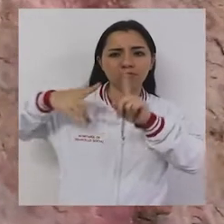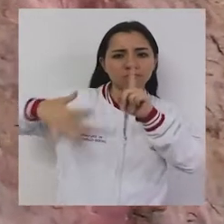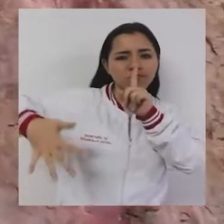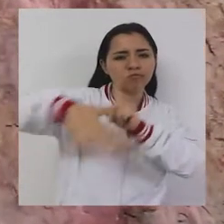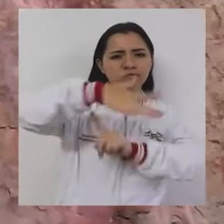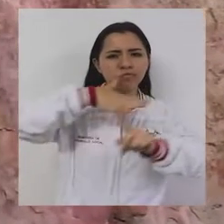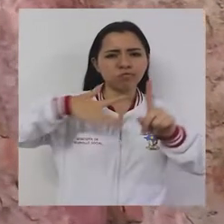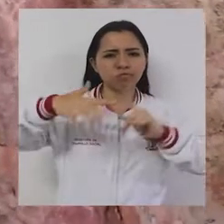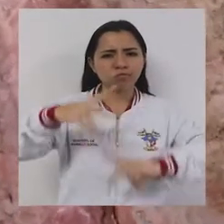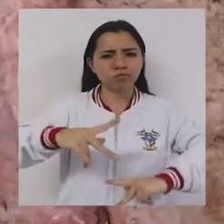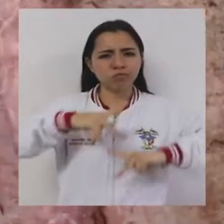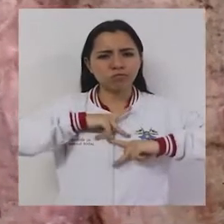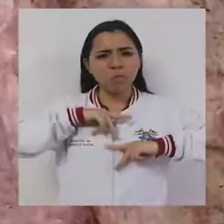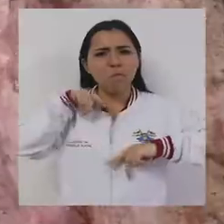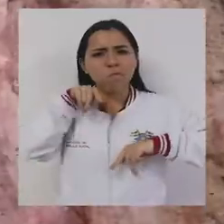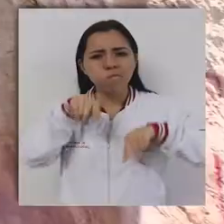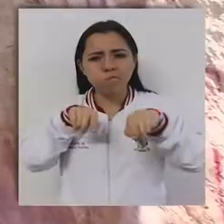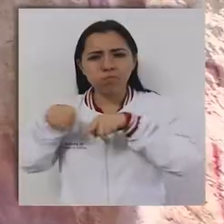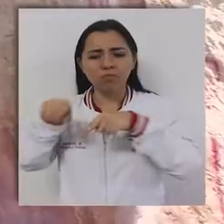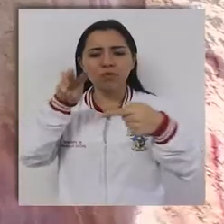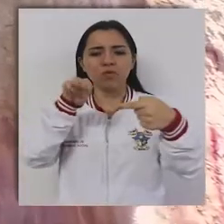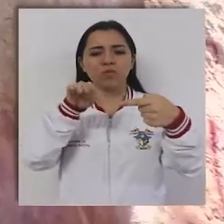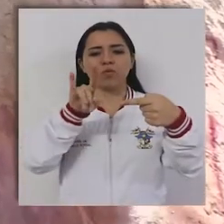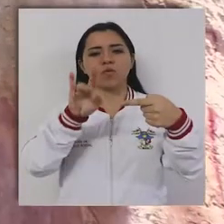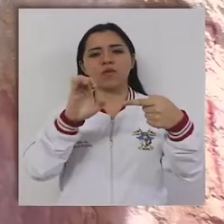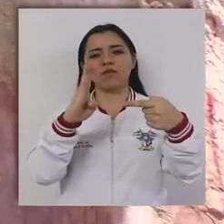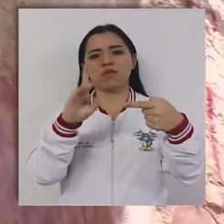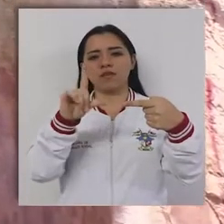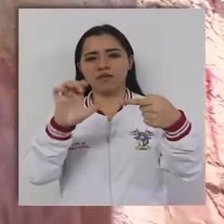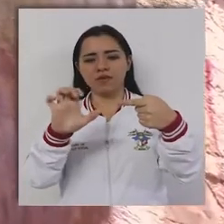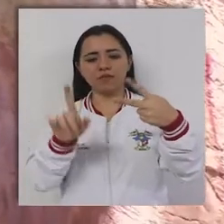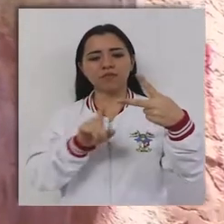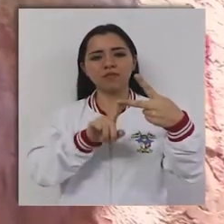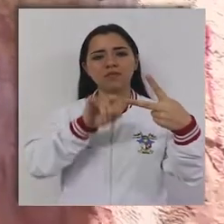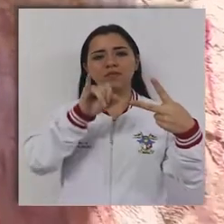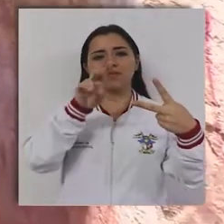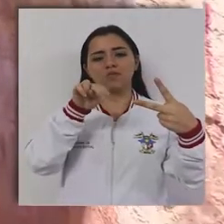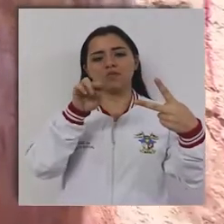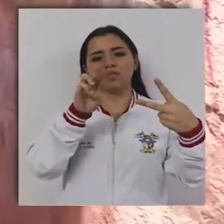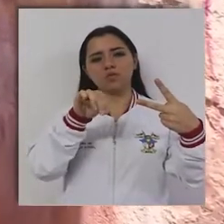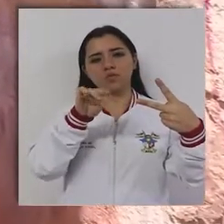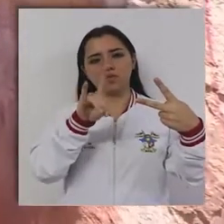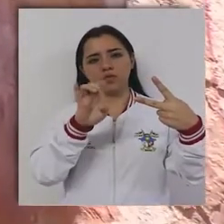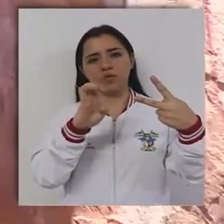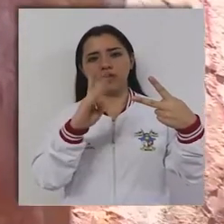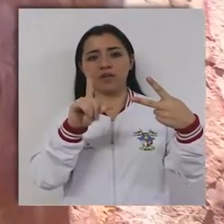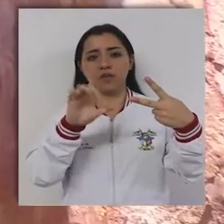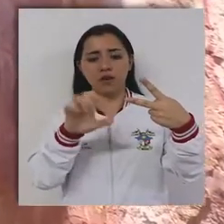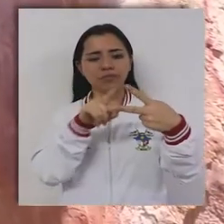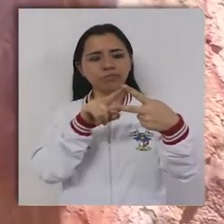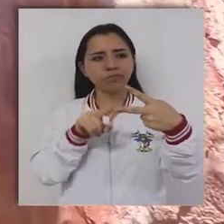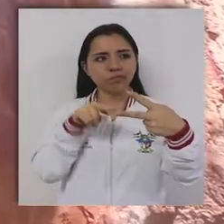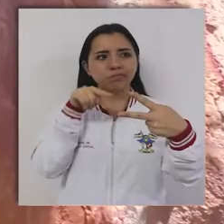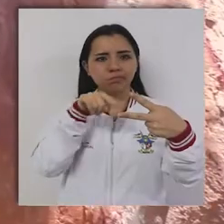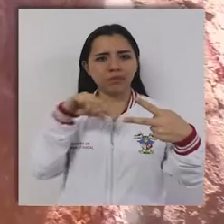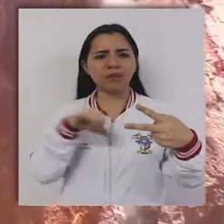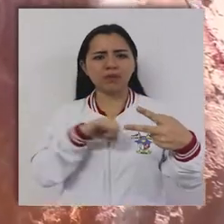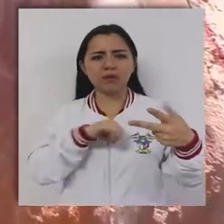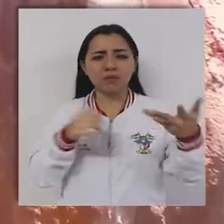pueden encontrar tanto patrimonio inmueble como mueble. Dentro del patrimonio arqueológico inmueble de la ciudad podemos